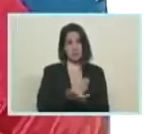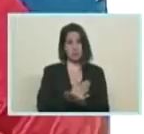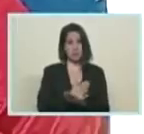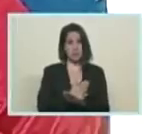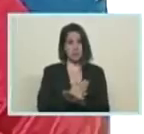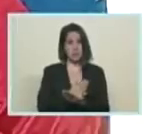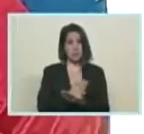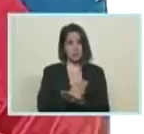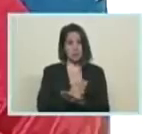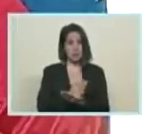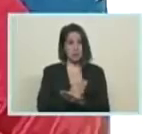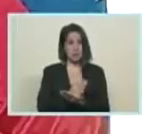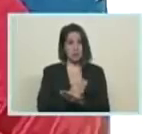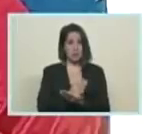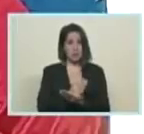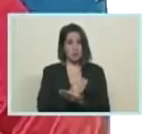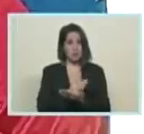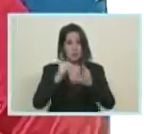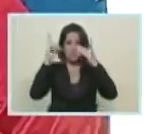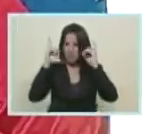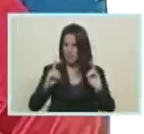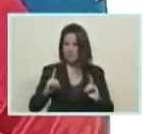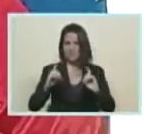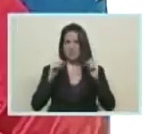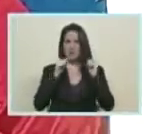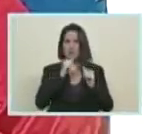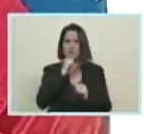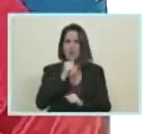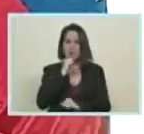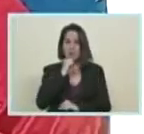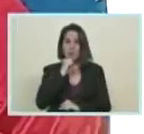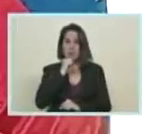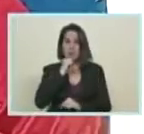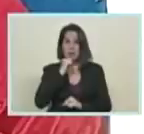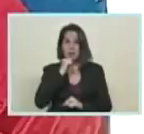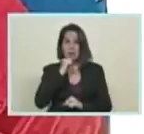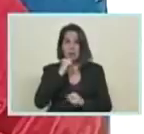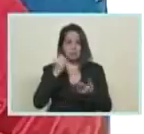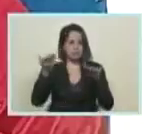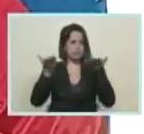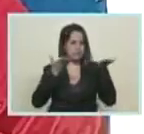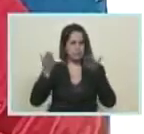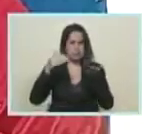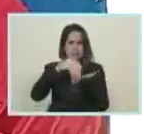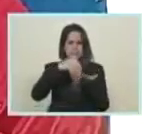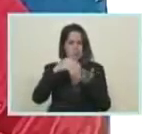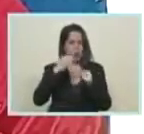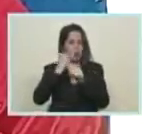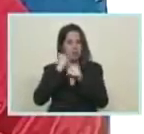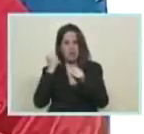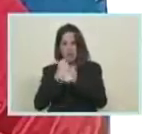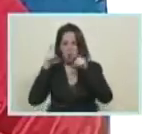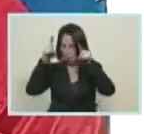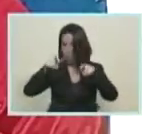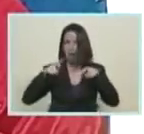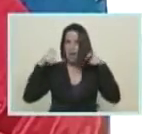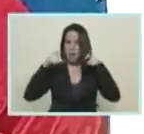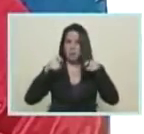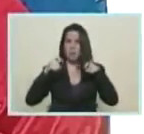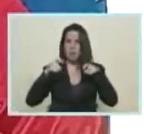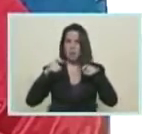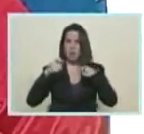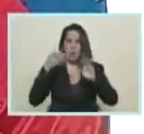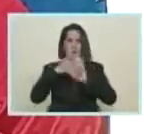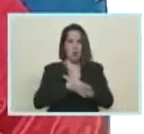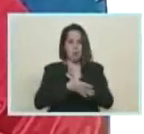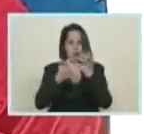decidido, de la clase obrera, de los trabajadores de base, de los trabajadores de los campos, de los